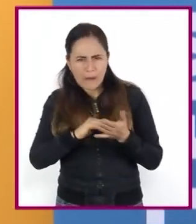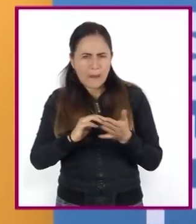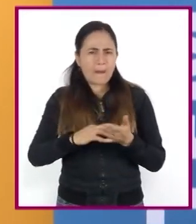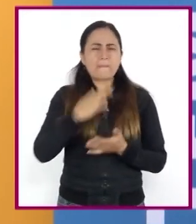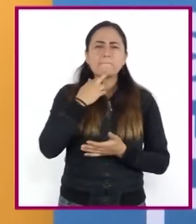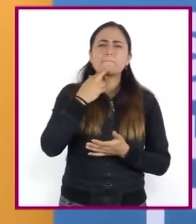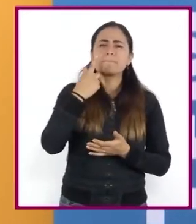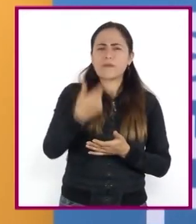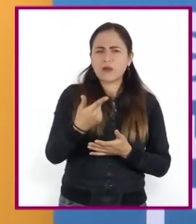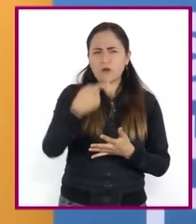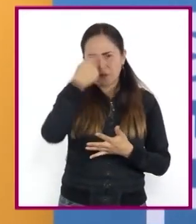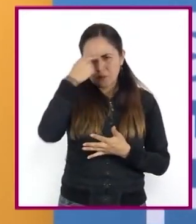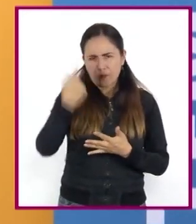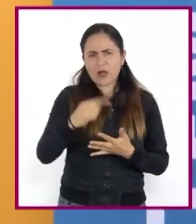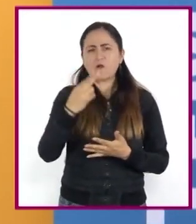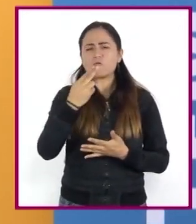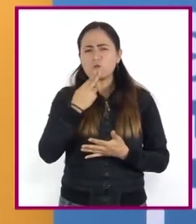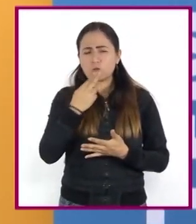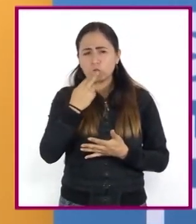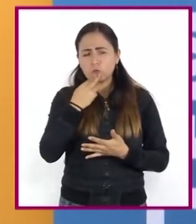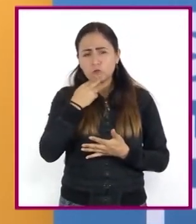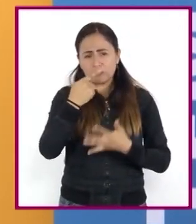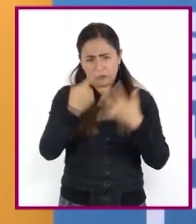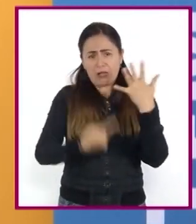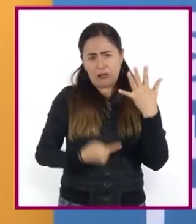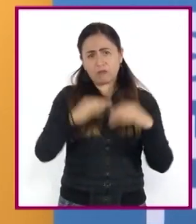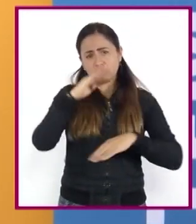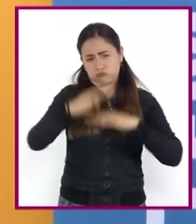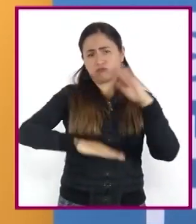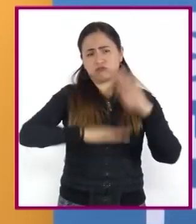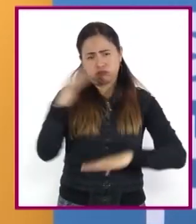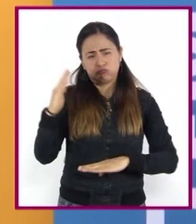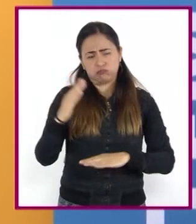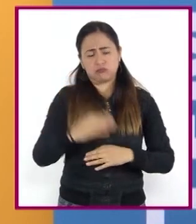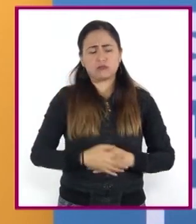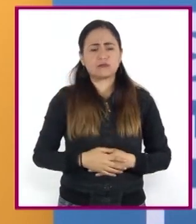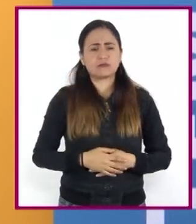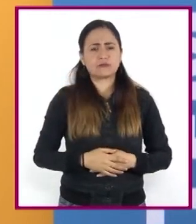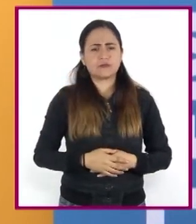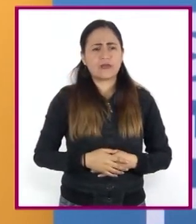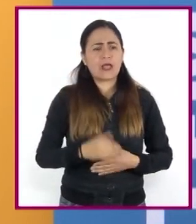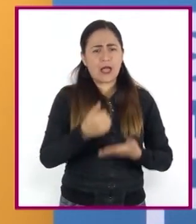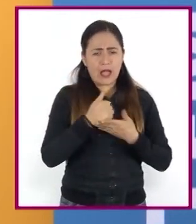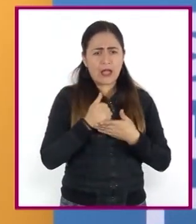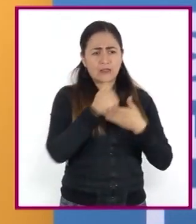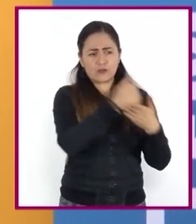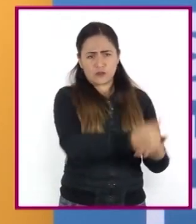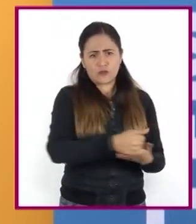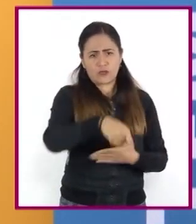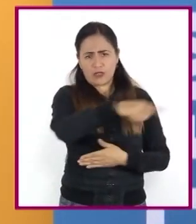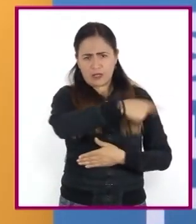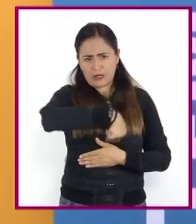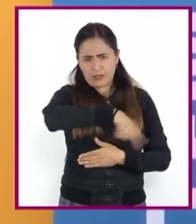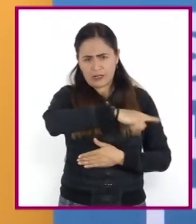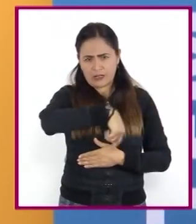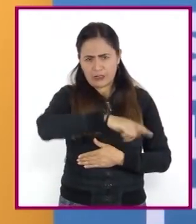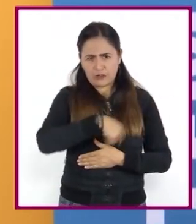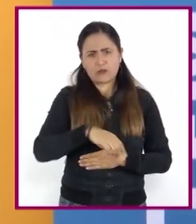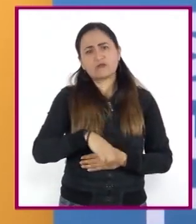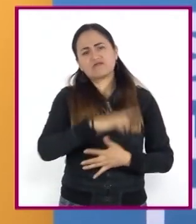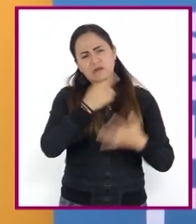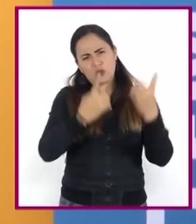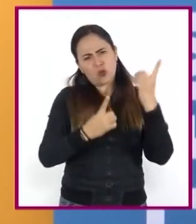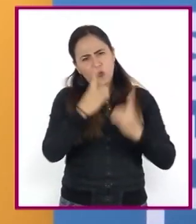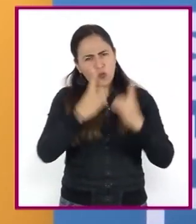adecuadas para utilizar los diferentes medios de comunicación con los que cuentan para ayudar a sus alumnas y alumnos a resolver